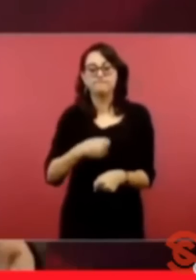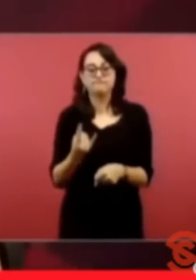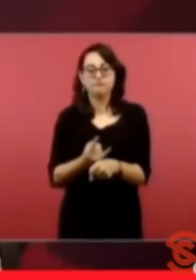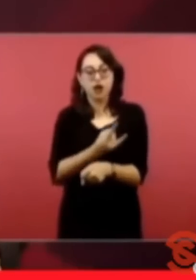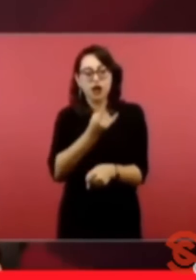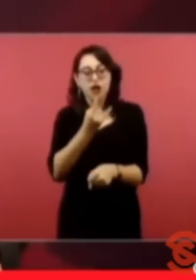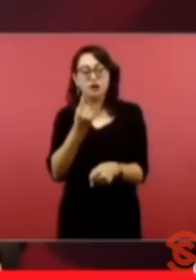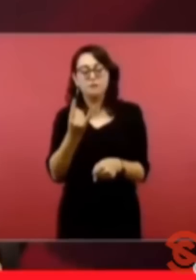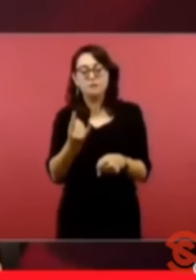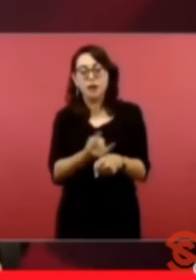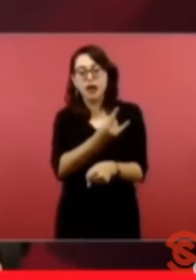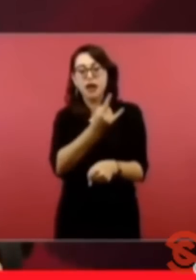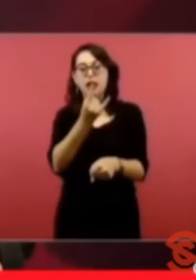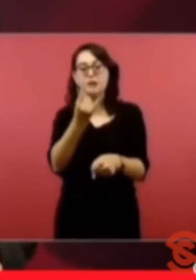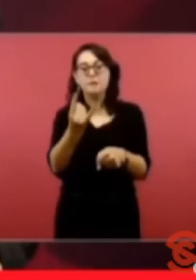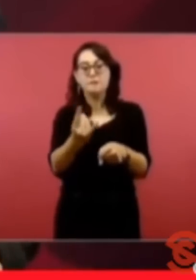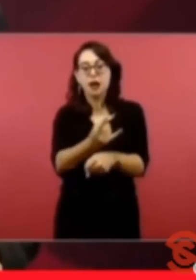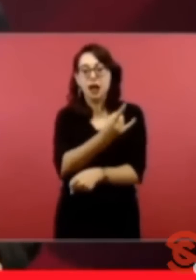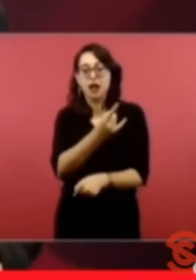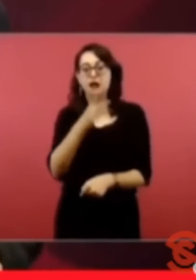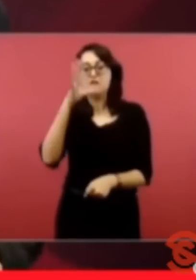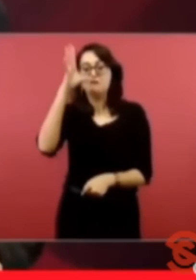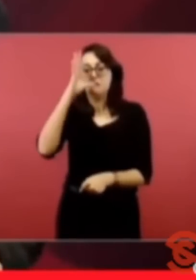enojan más.